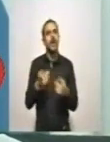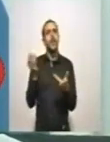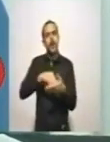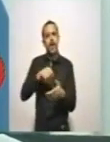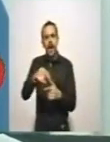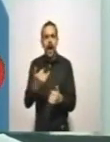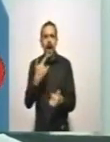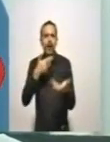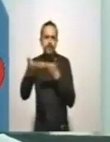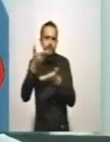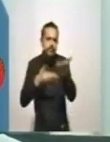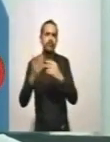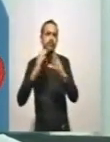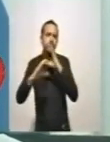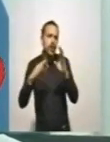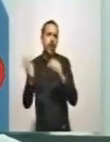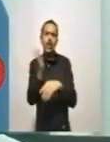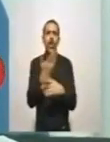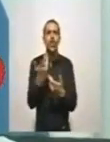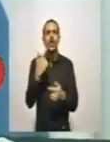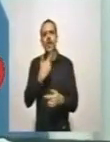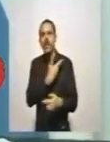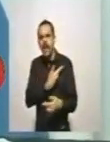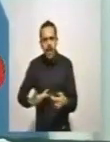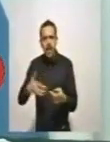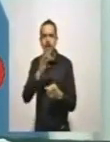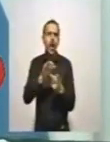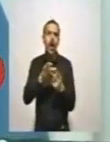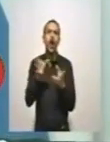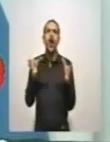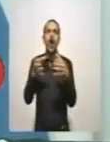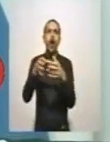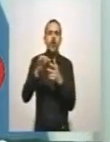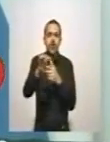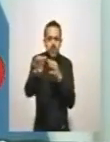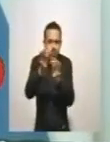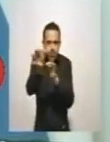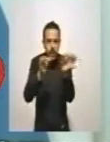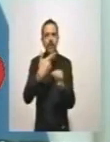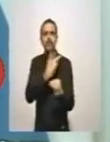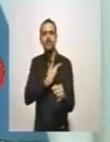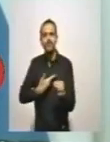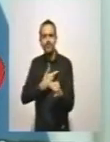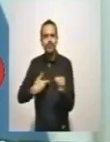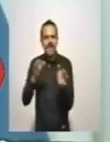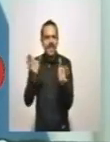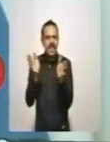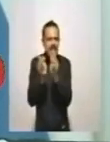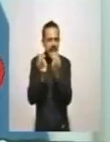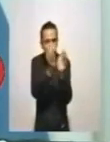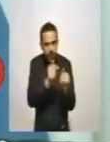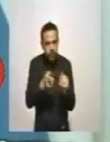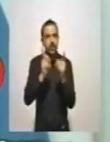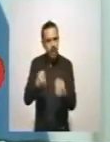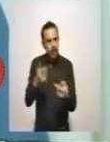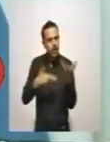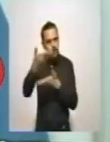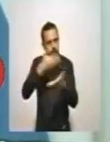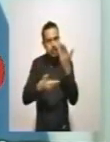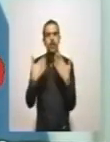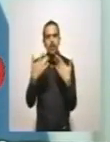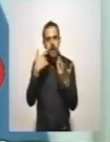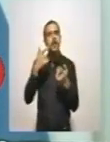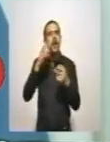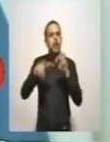presidentes comunales, presidentes de junta, y de esta forma poder presentar proyectos a Nación para generar obras